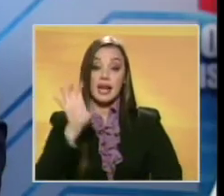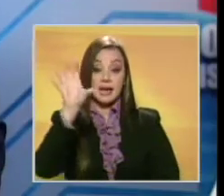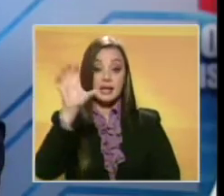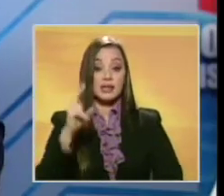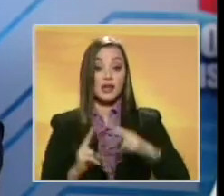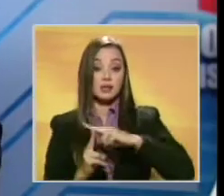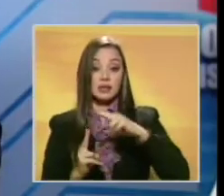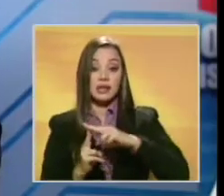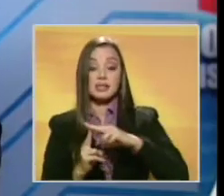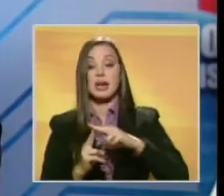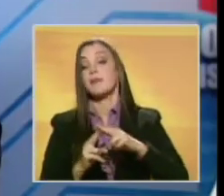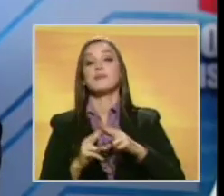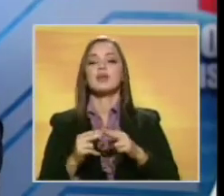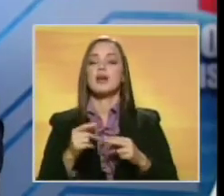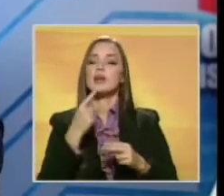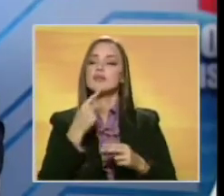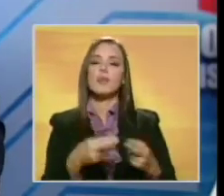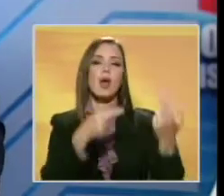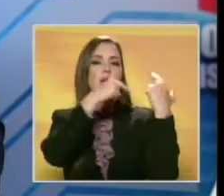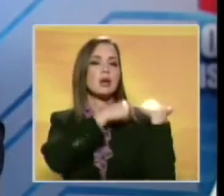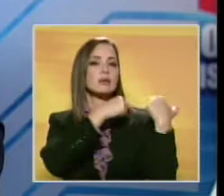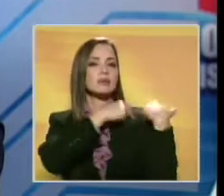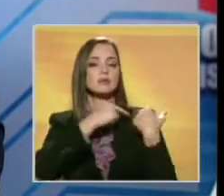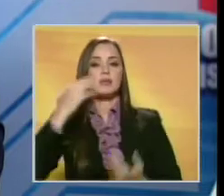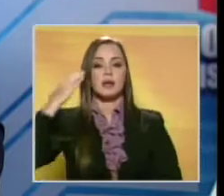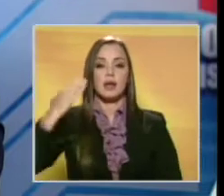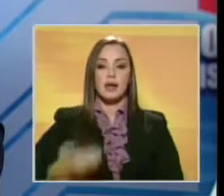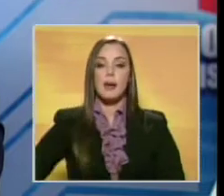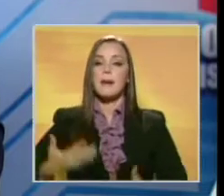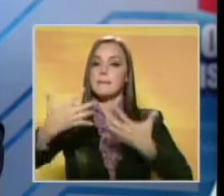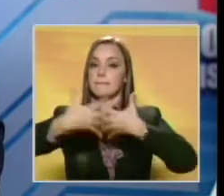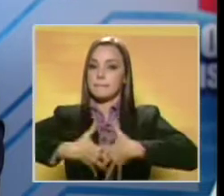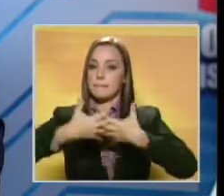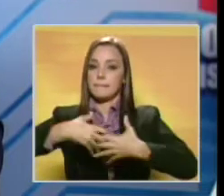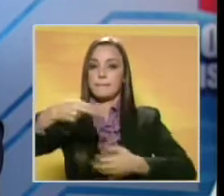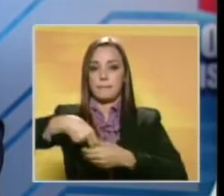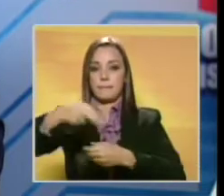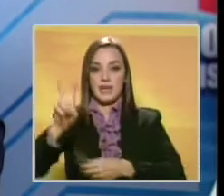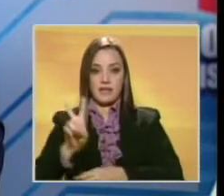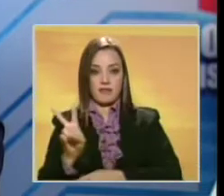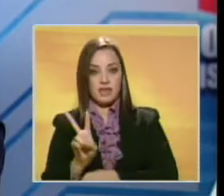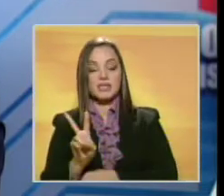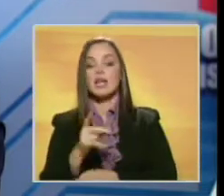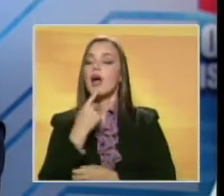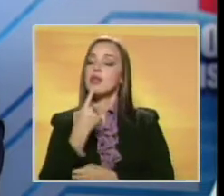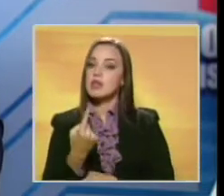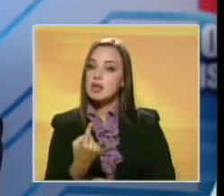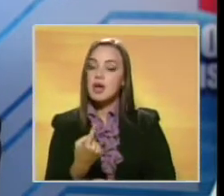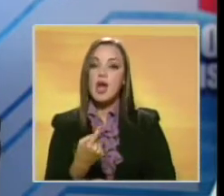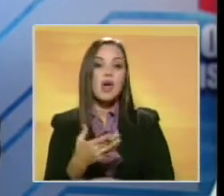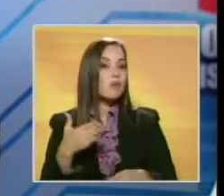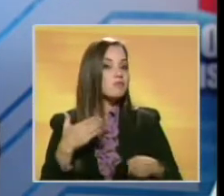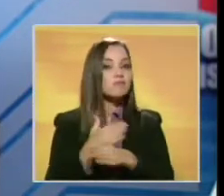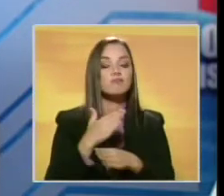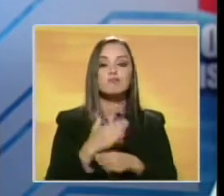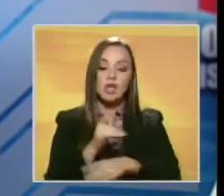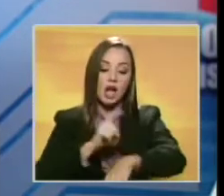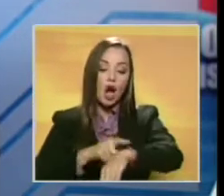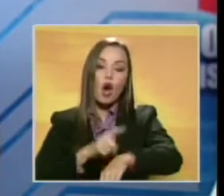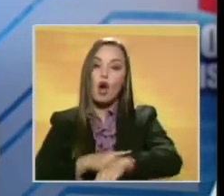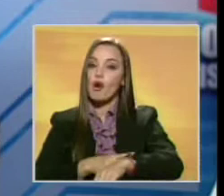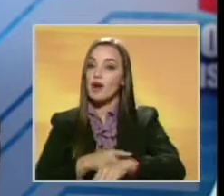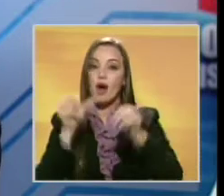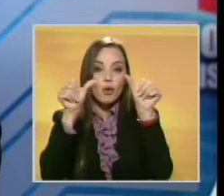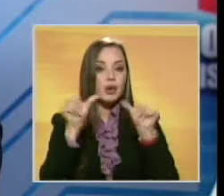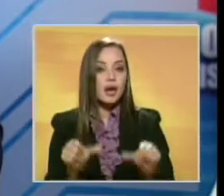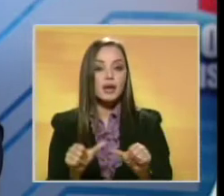mesa de combustible conformada por autoridades militares, PDVSA y el Parlamento Regional acordaron restringir la movilidad de vehículos particulares a